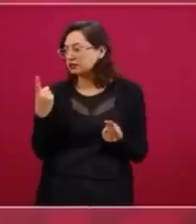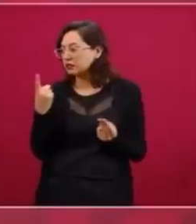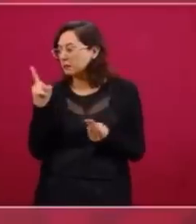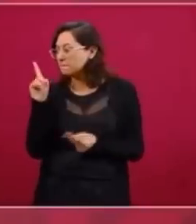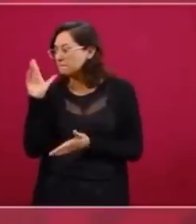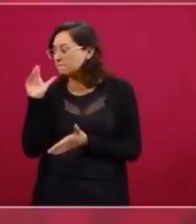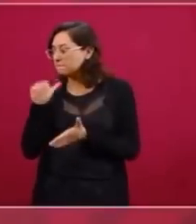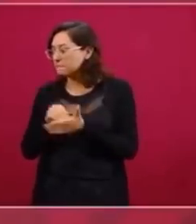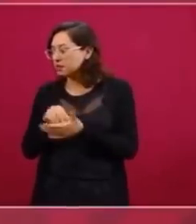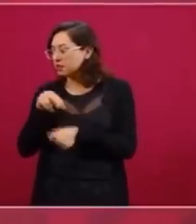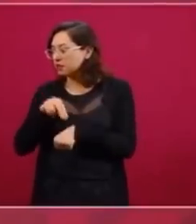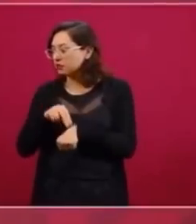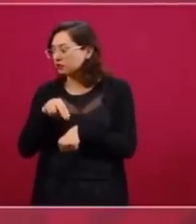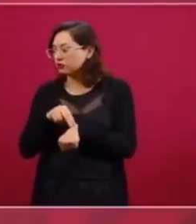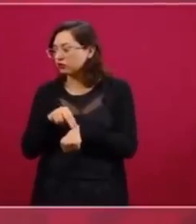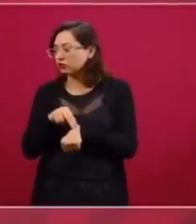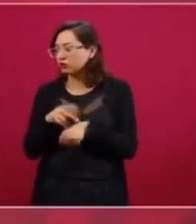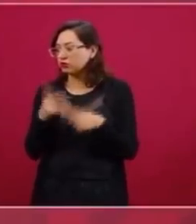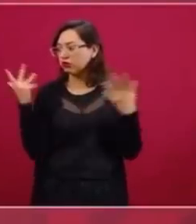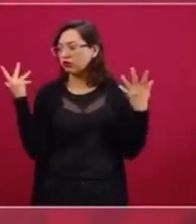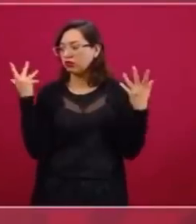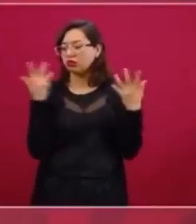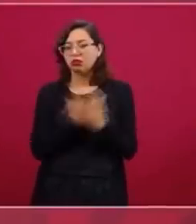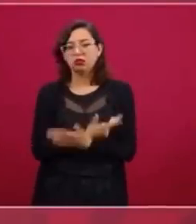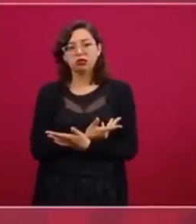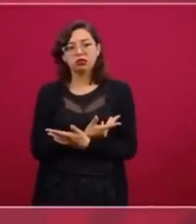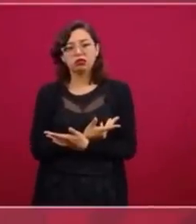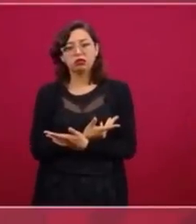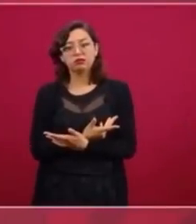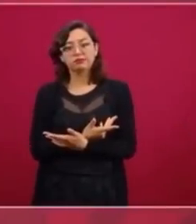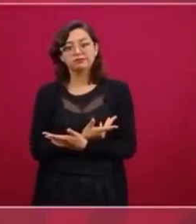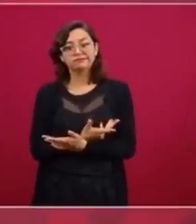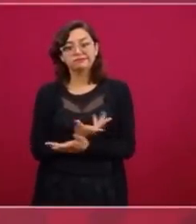¿Qué lección recogemos de esto?